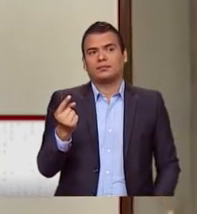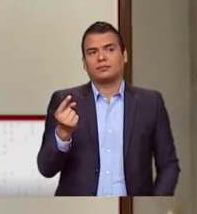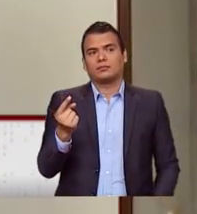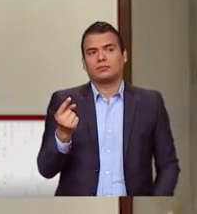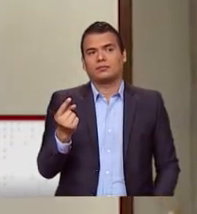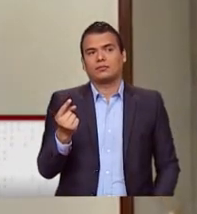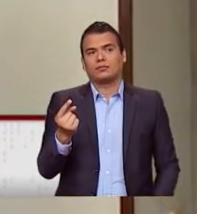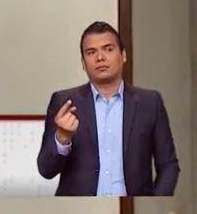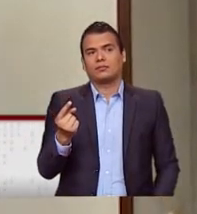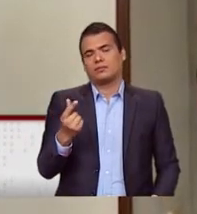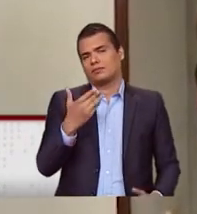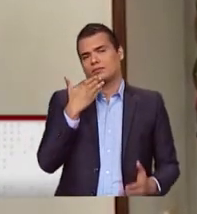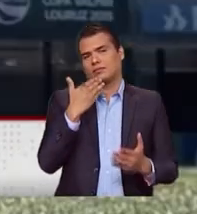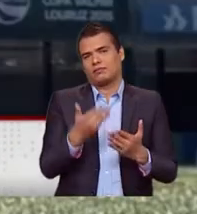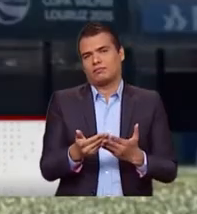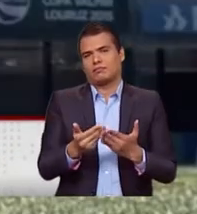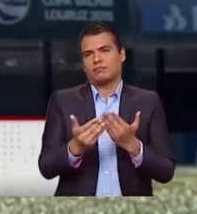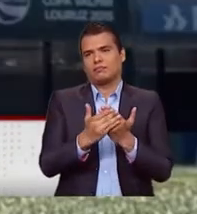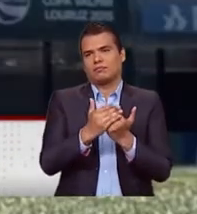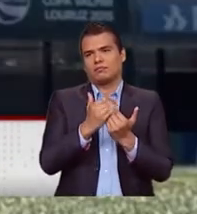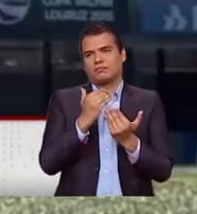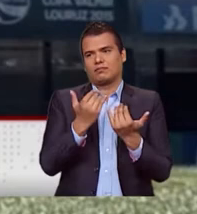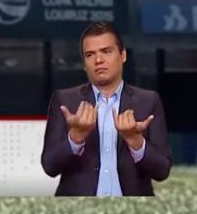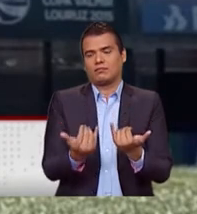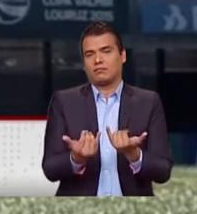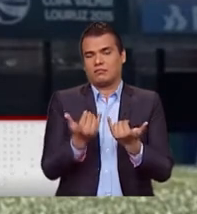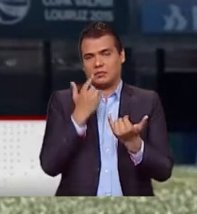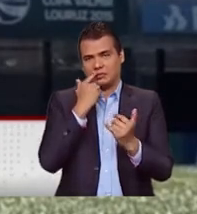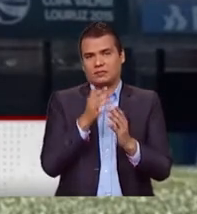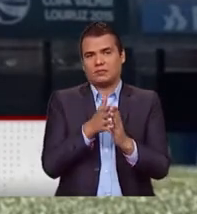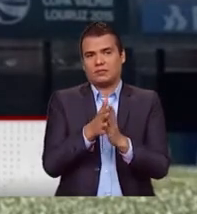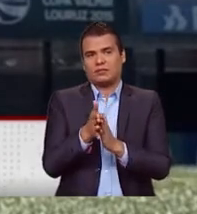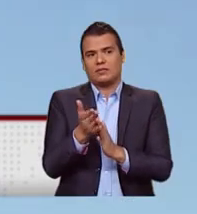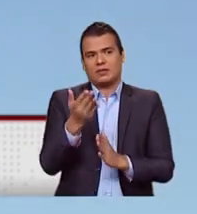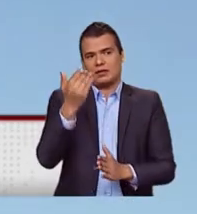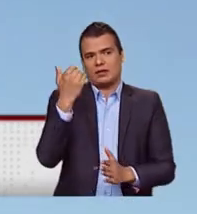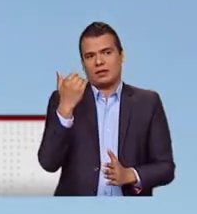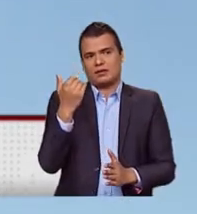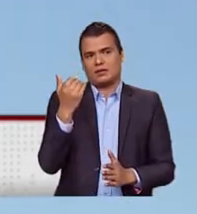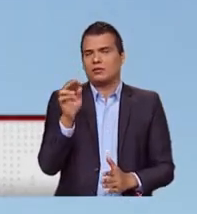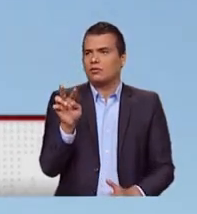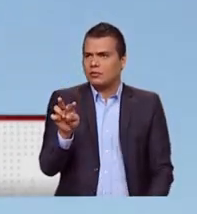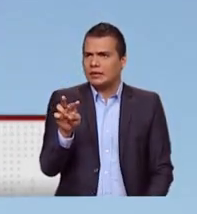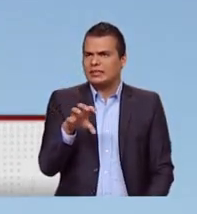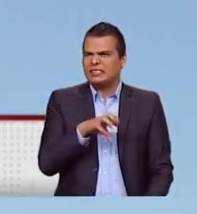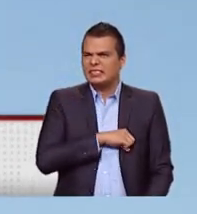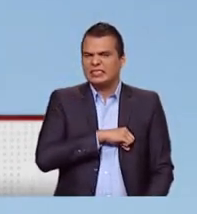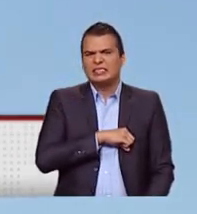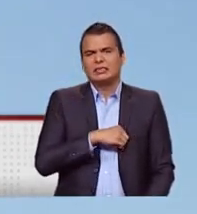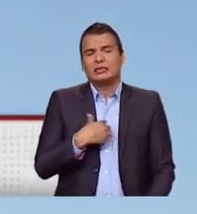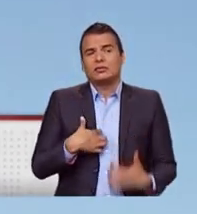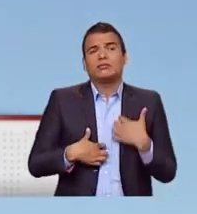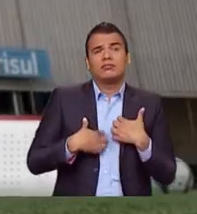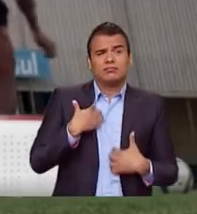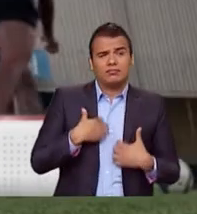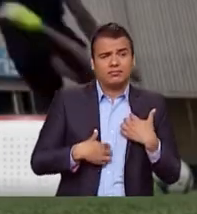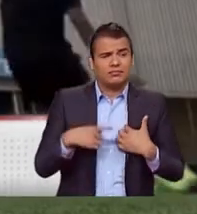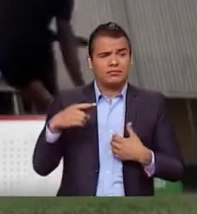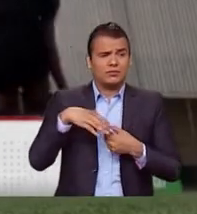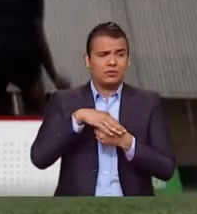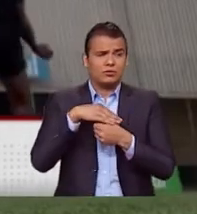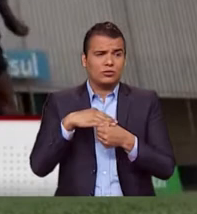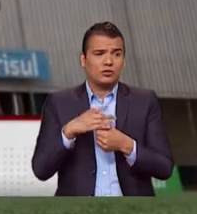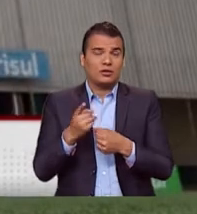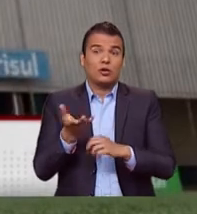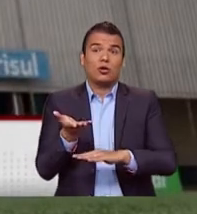¿Cómo vas? Gracias por la invitación. Al principio sí temía mucho por la situación de Diego. Fue una de las opciones que